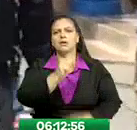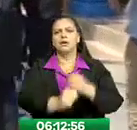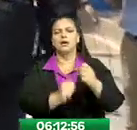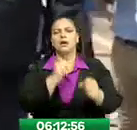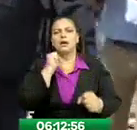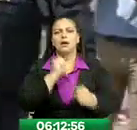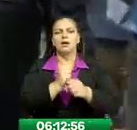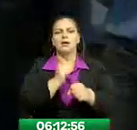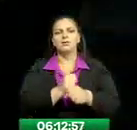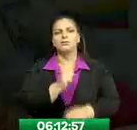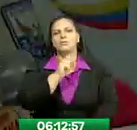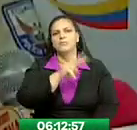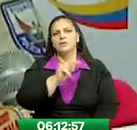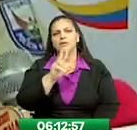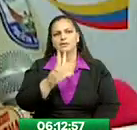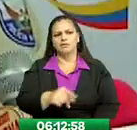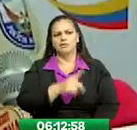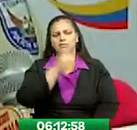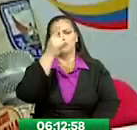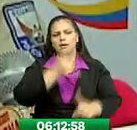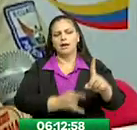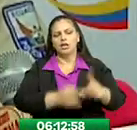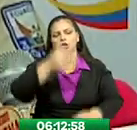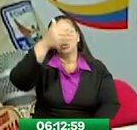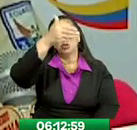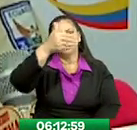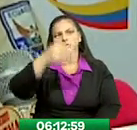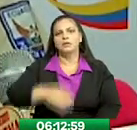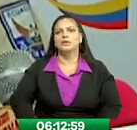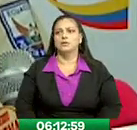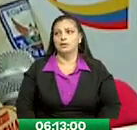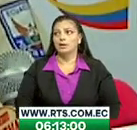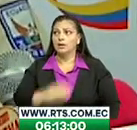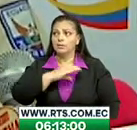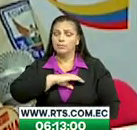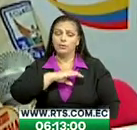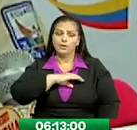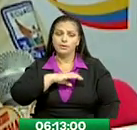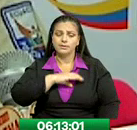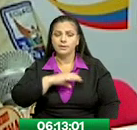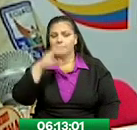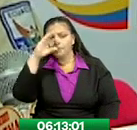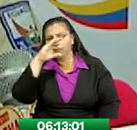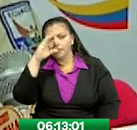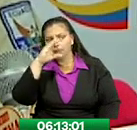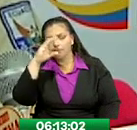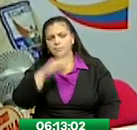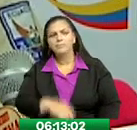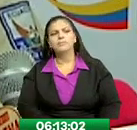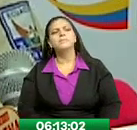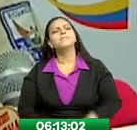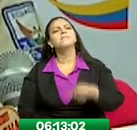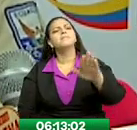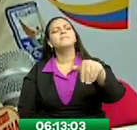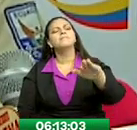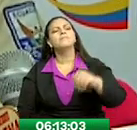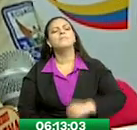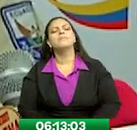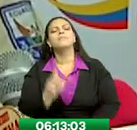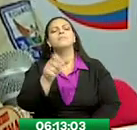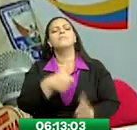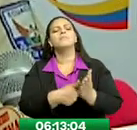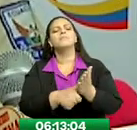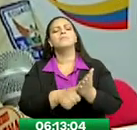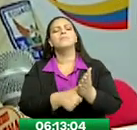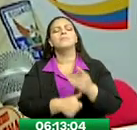sur de Guayaquil. Patrullero estaba haciendo labores preventivas, logró identificar a este ciudadano haciendo el registro, saliendo en